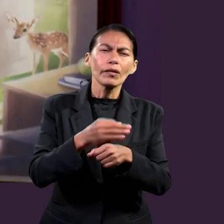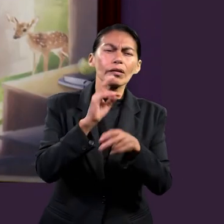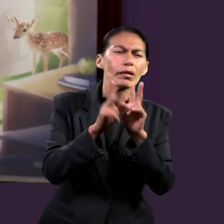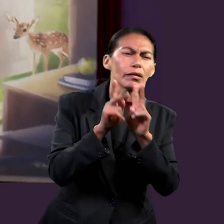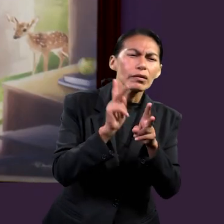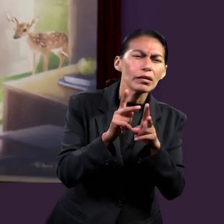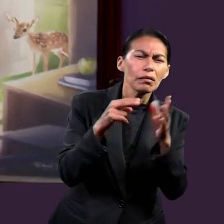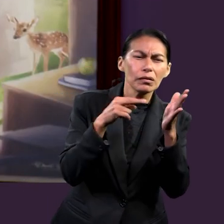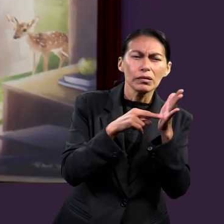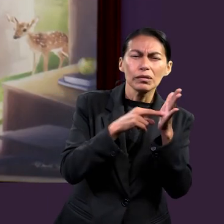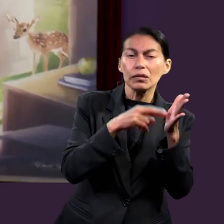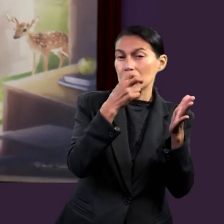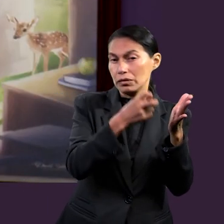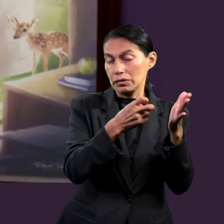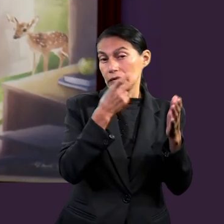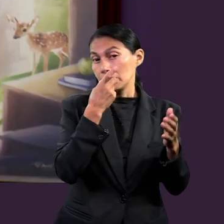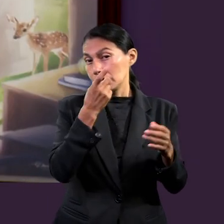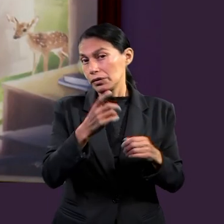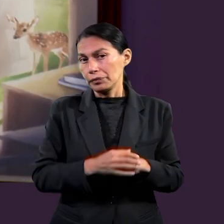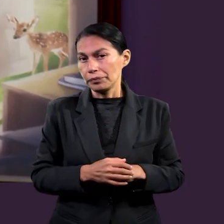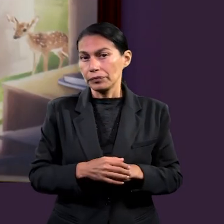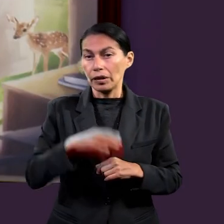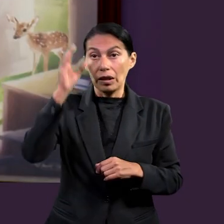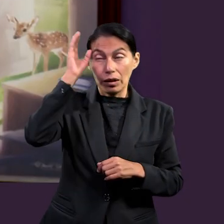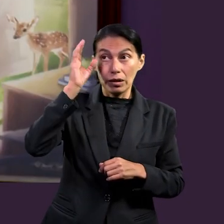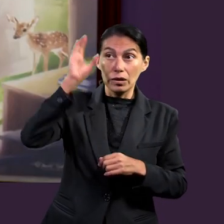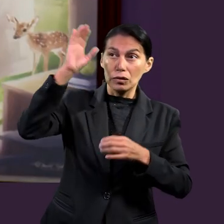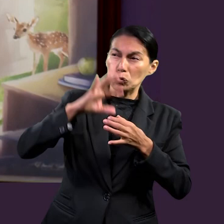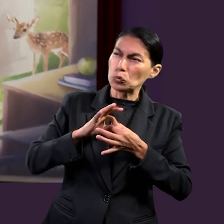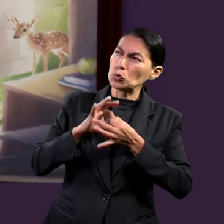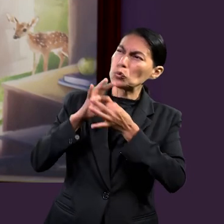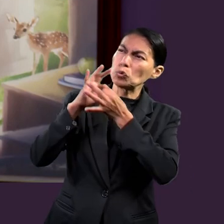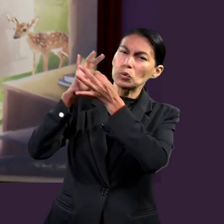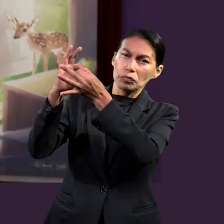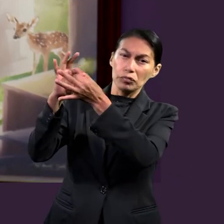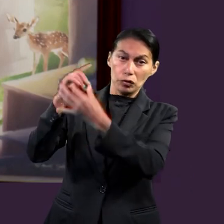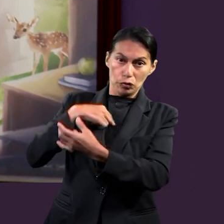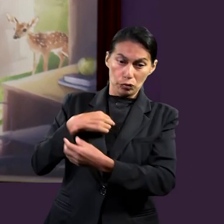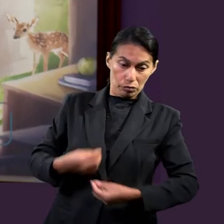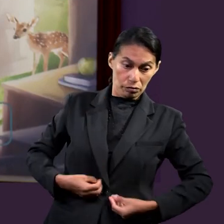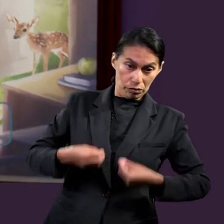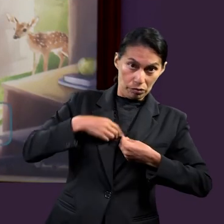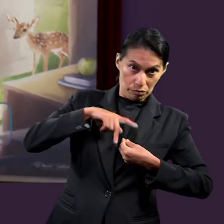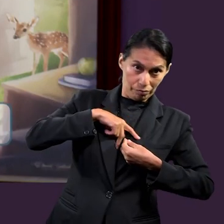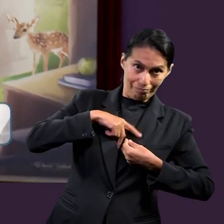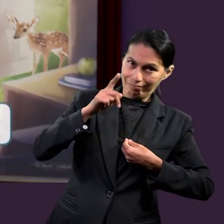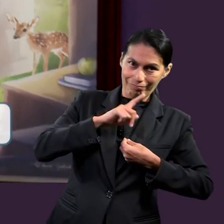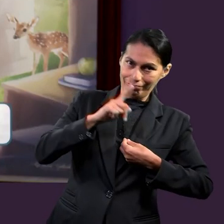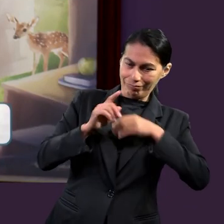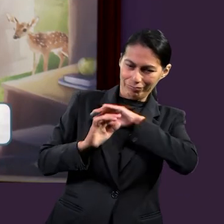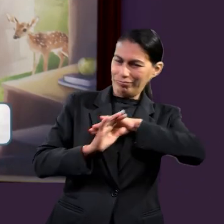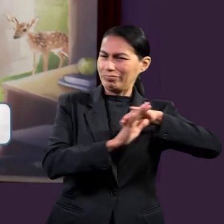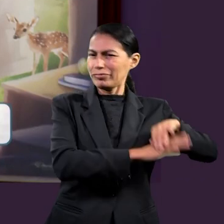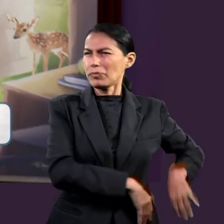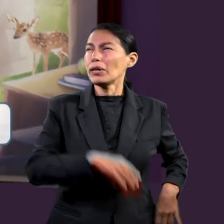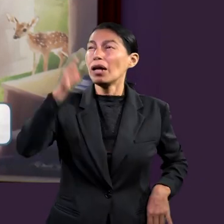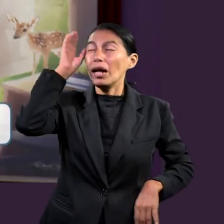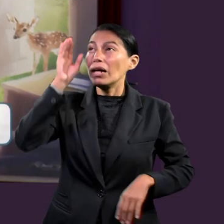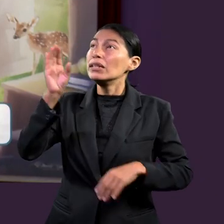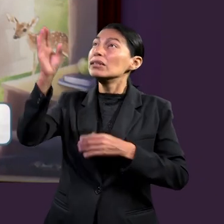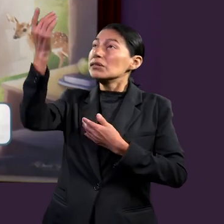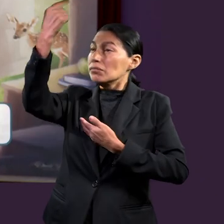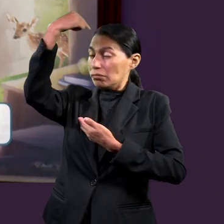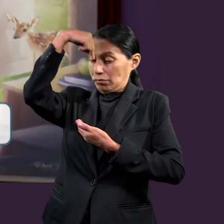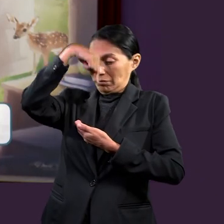se me vino a la mente este versículo que dice, Con Cristo estoy juntamente crucificado, y ya no vivo yo, más